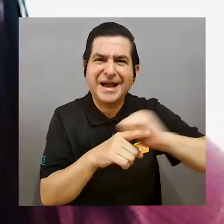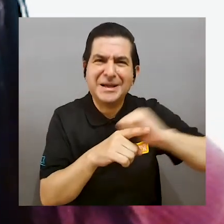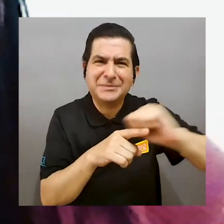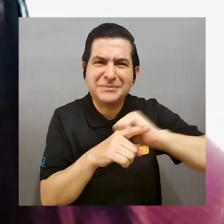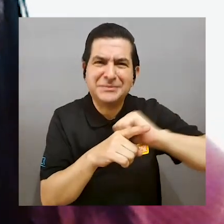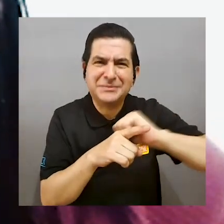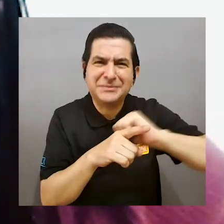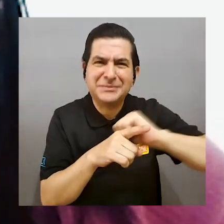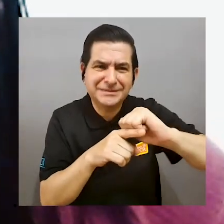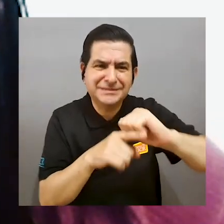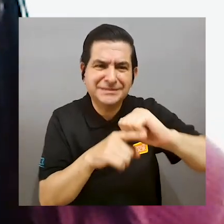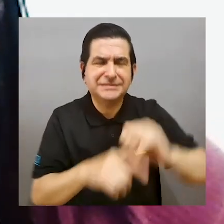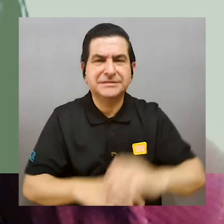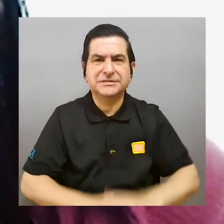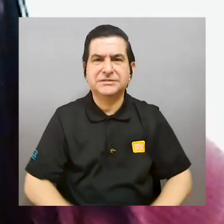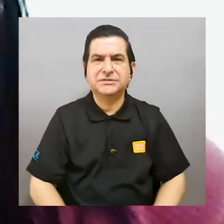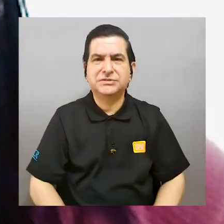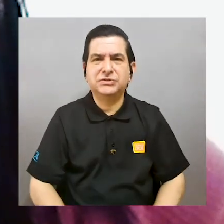capacitaciones